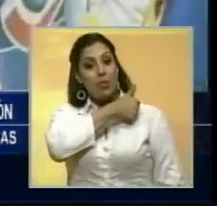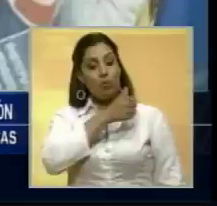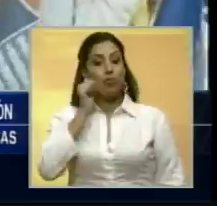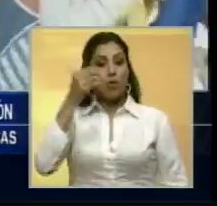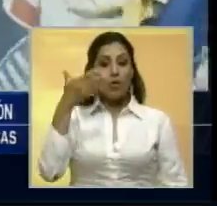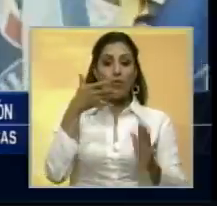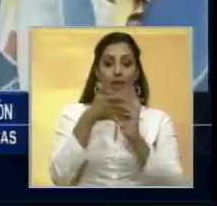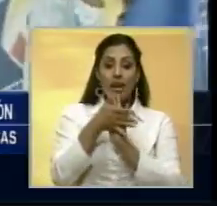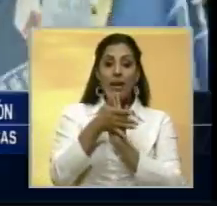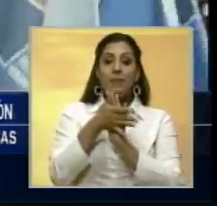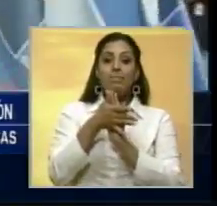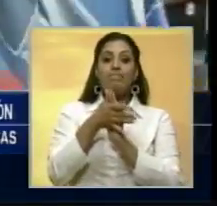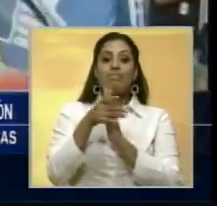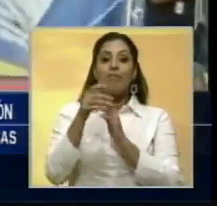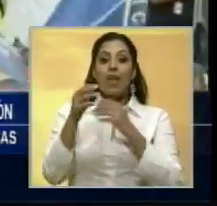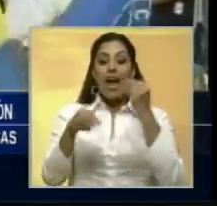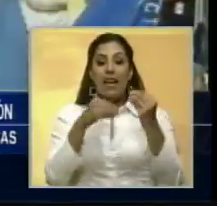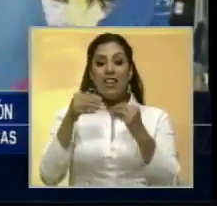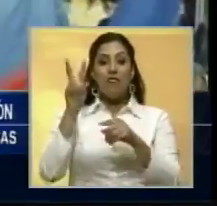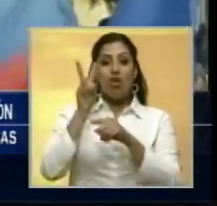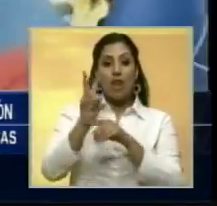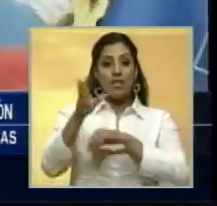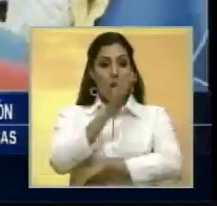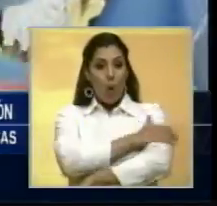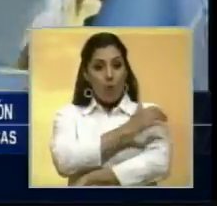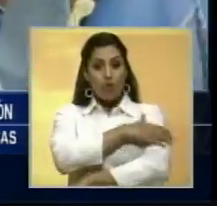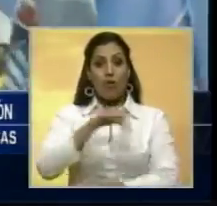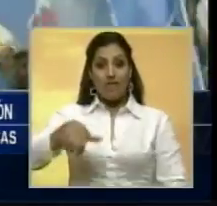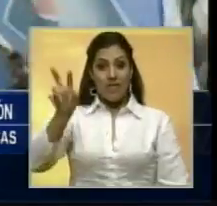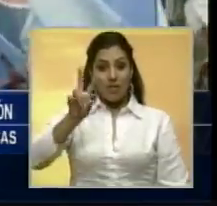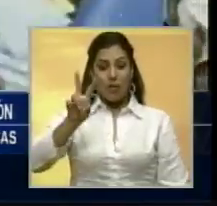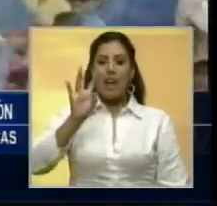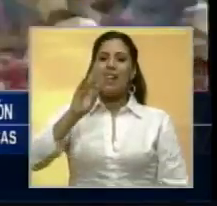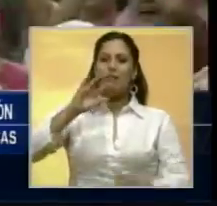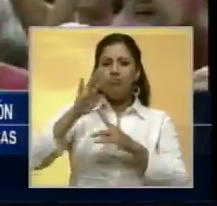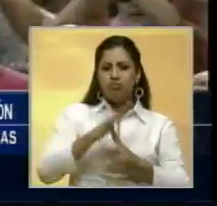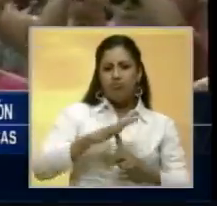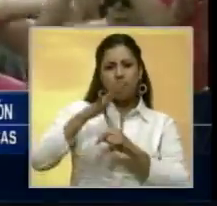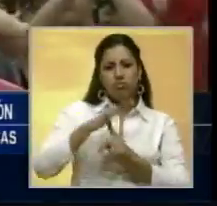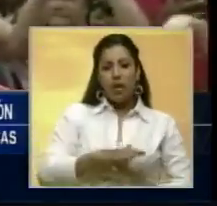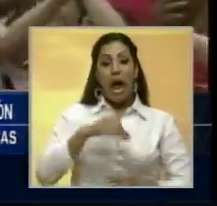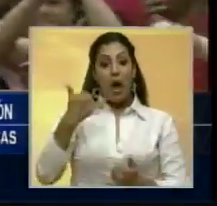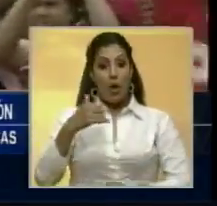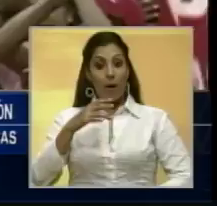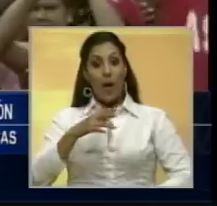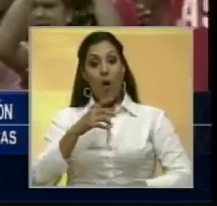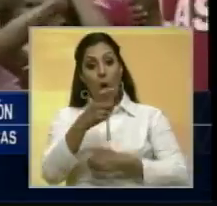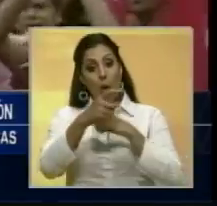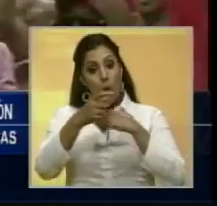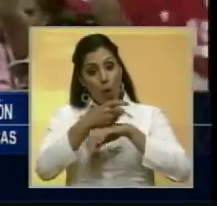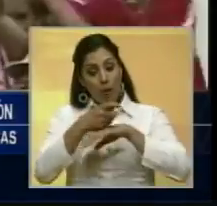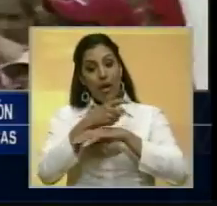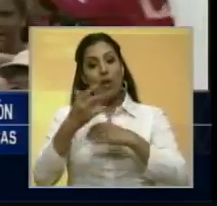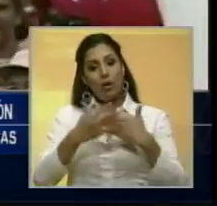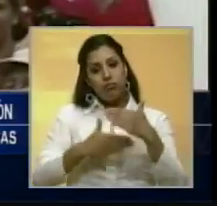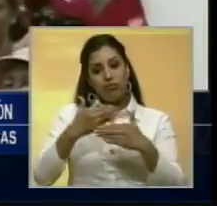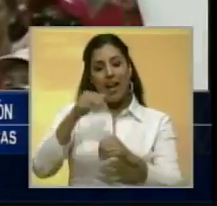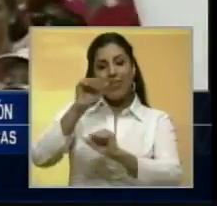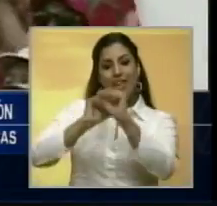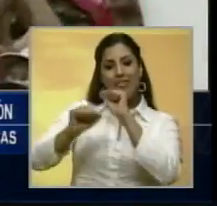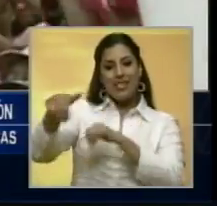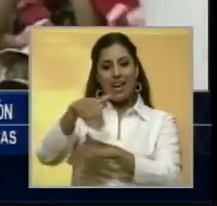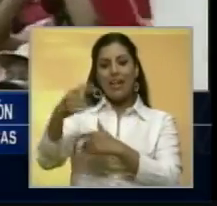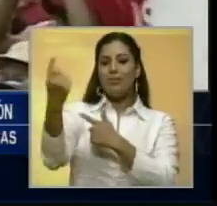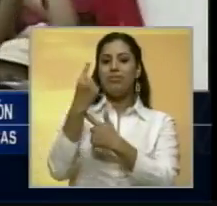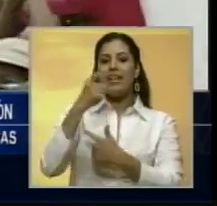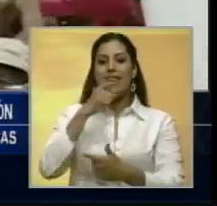Díaz aseguró que las acciones violentas de la oposición venezolana han sido derrotadas y que el oficialismo se mantendrá en la calle en defensa del legado